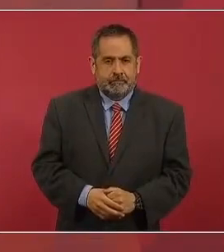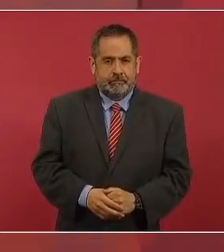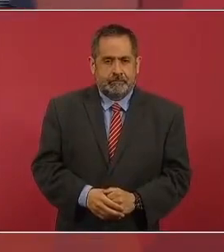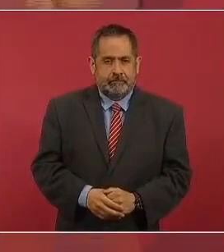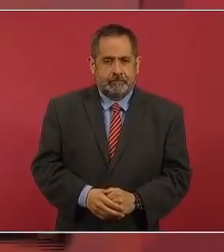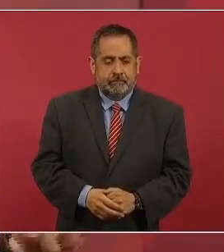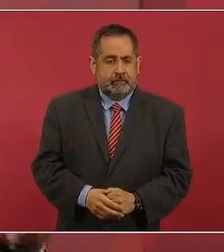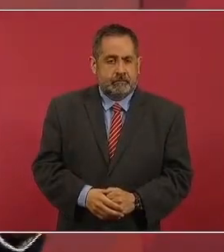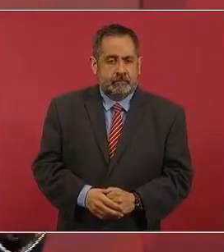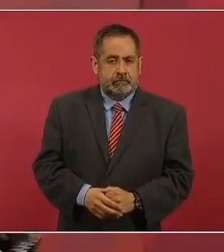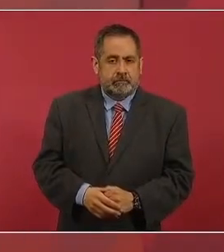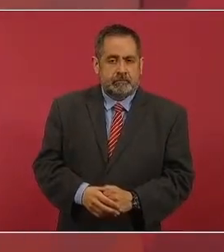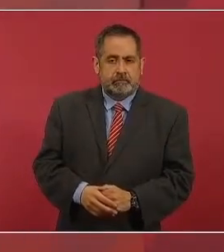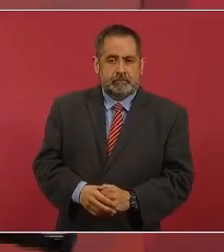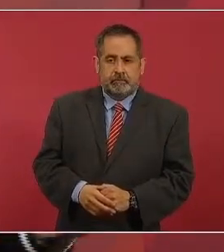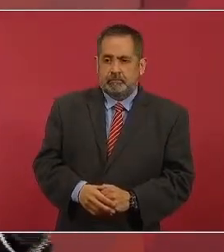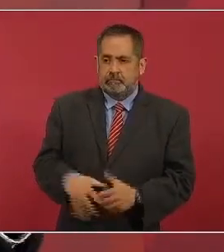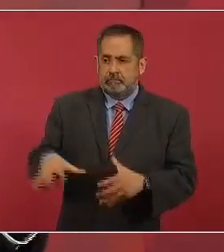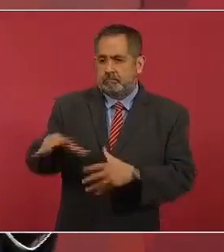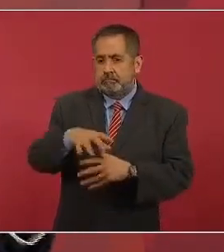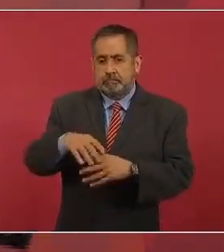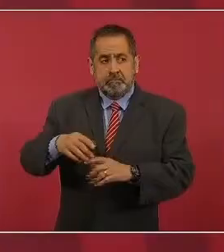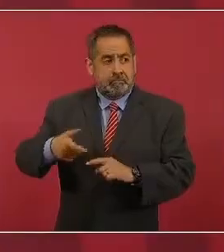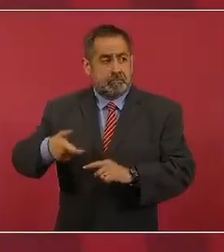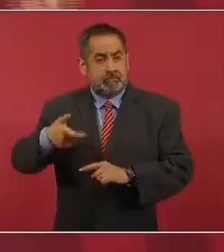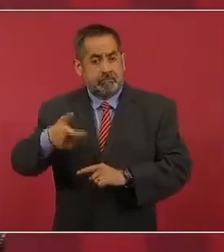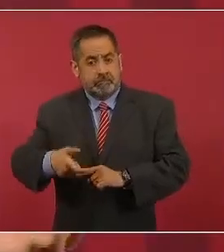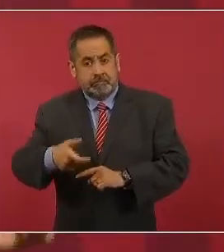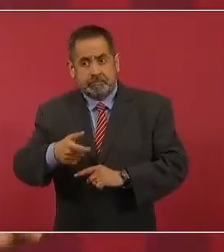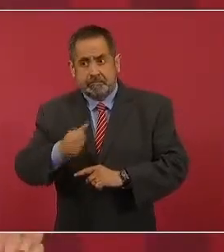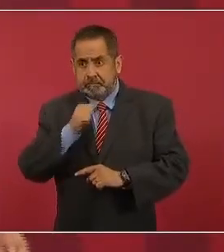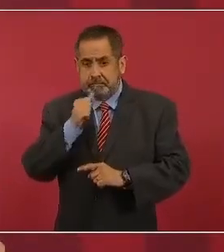Y ya no paguen